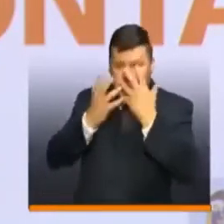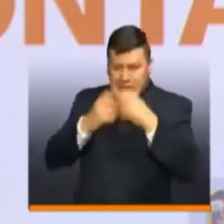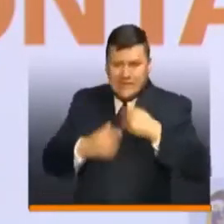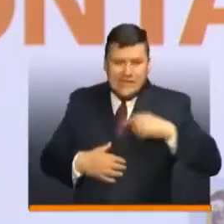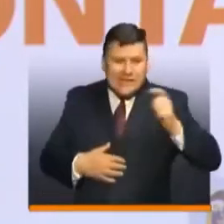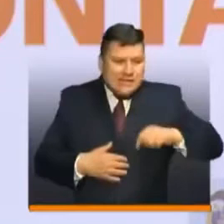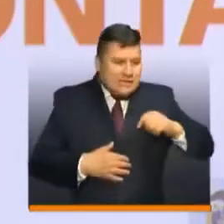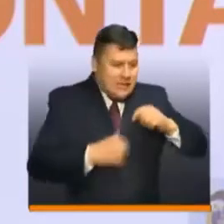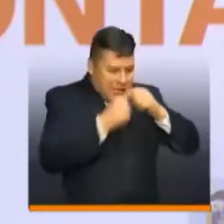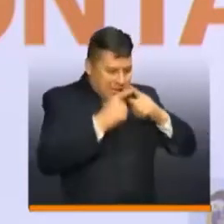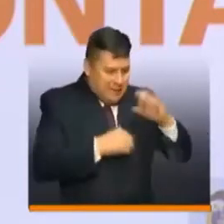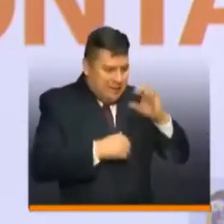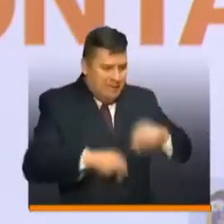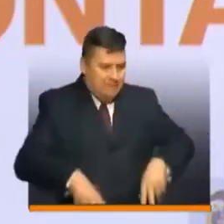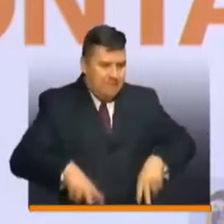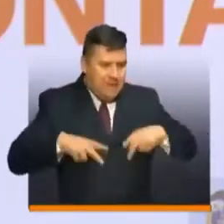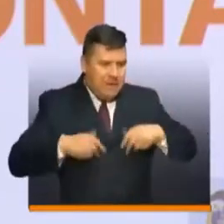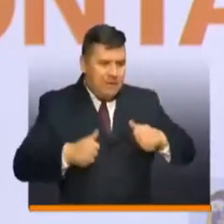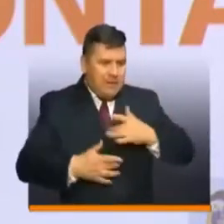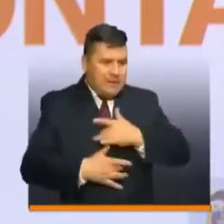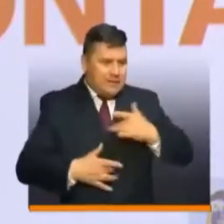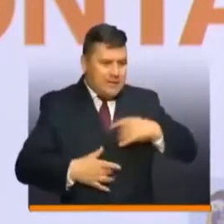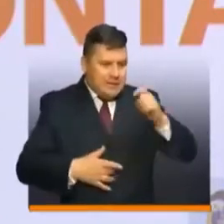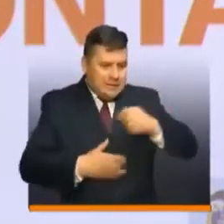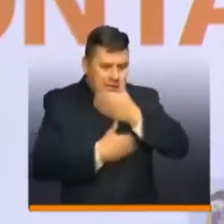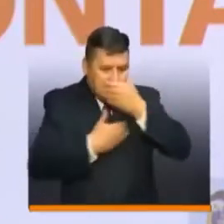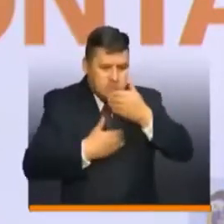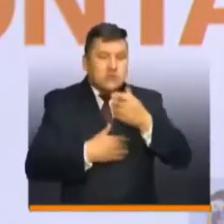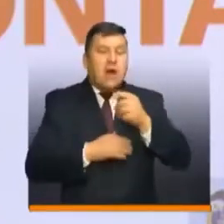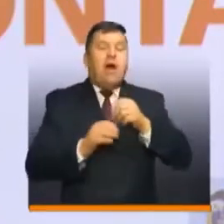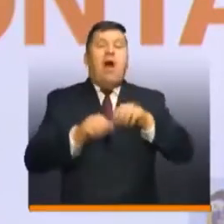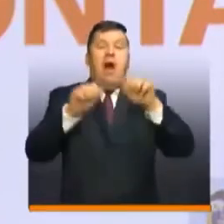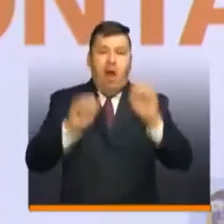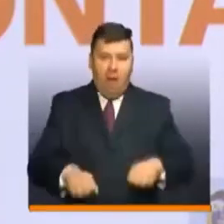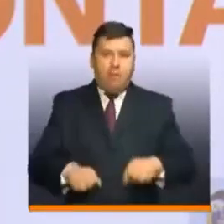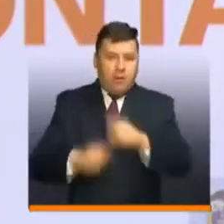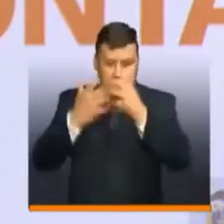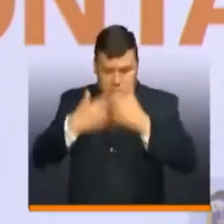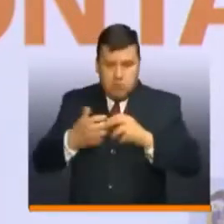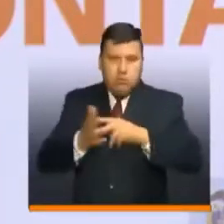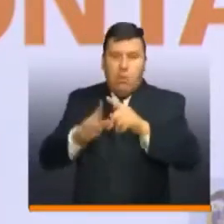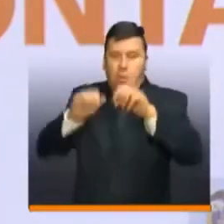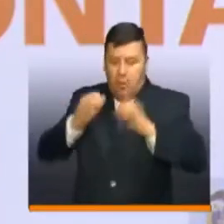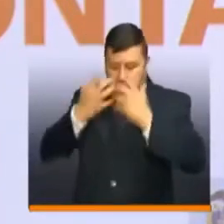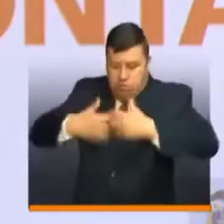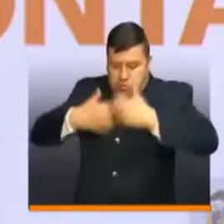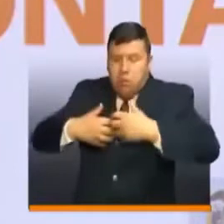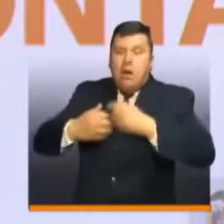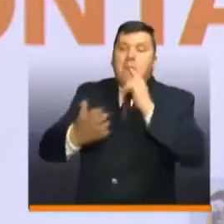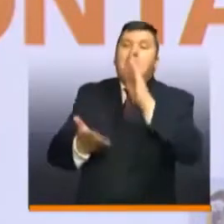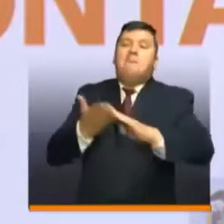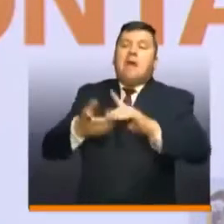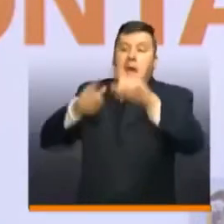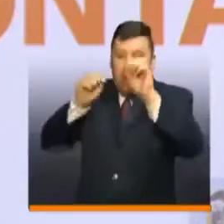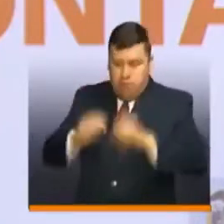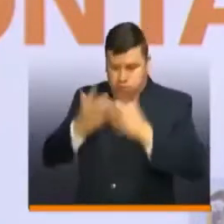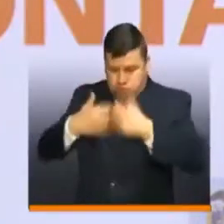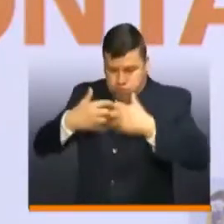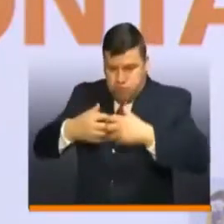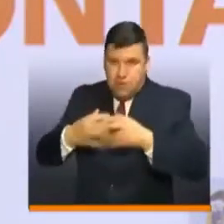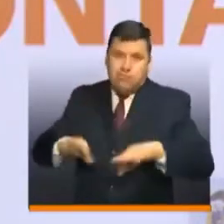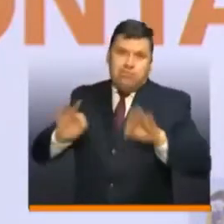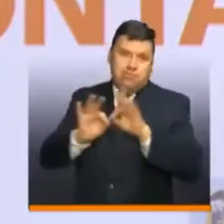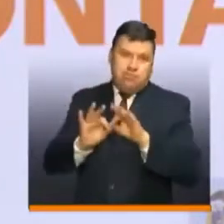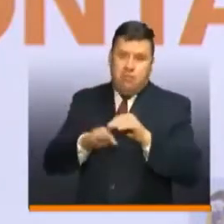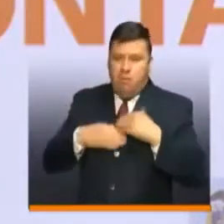necesitamos para para la salud que están autorizadas para operar significa que pueden producir cuando están efectivamente